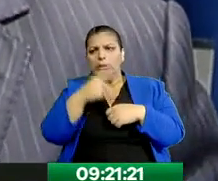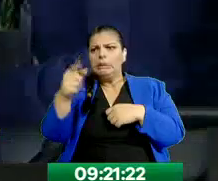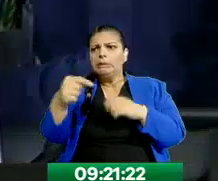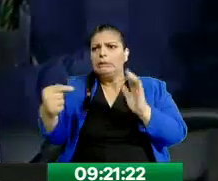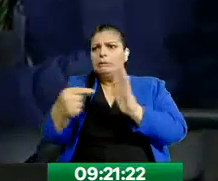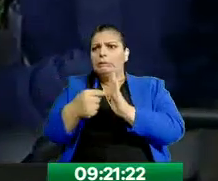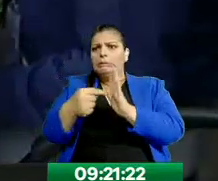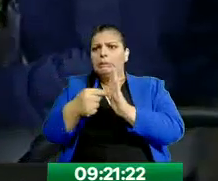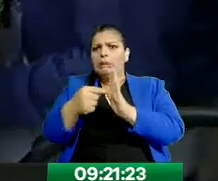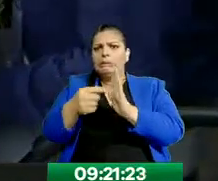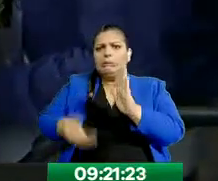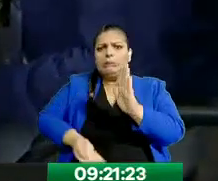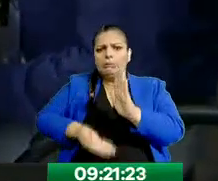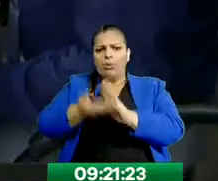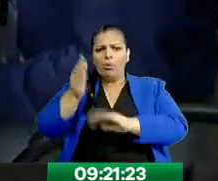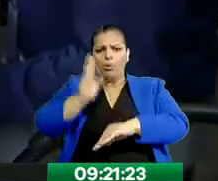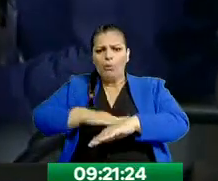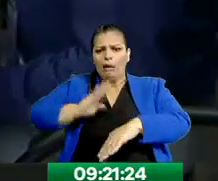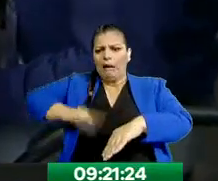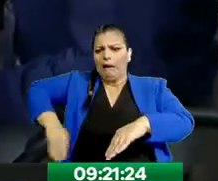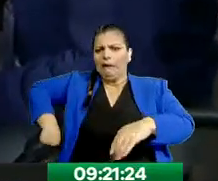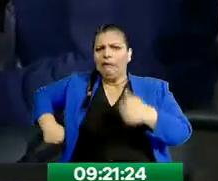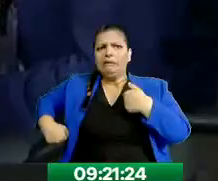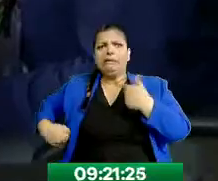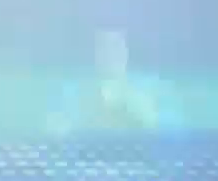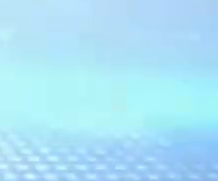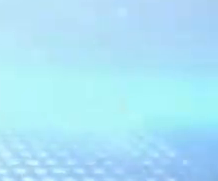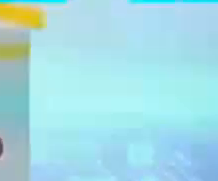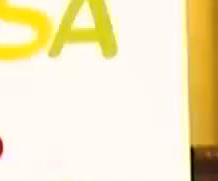remisión. Informó Roselena Vascones.